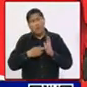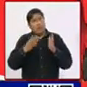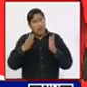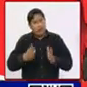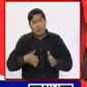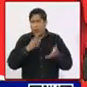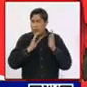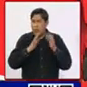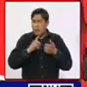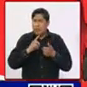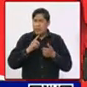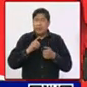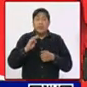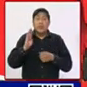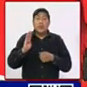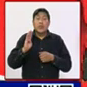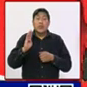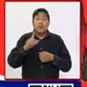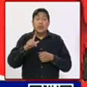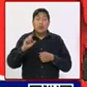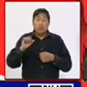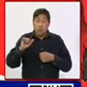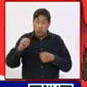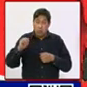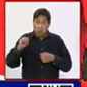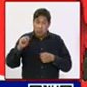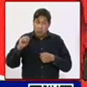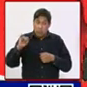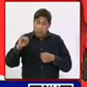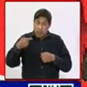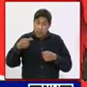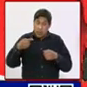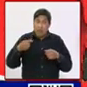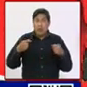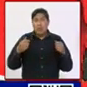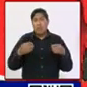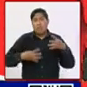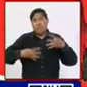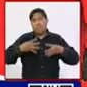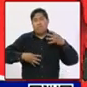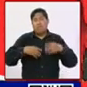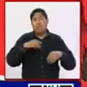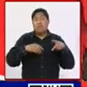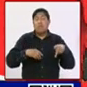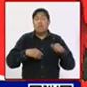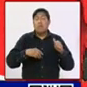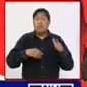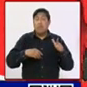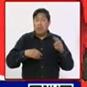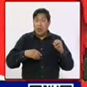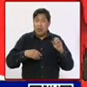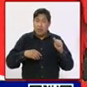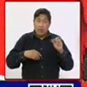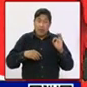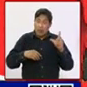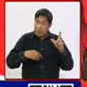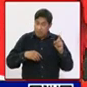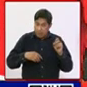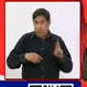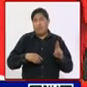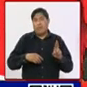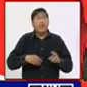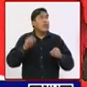representantes. Estamos hablando de Blooming ante Palma Flor. De acuerdo al sorteo también, Blooming hará de local. Es